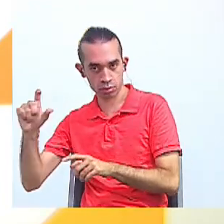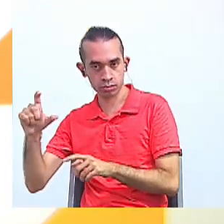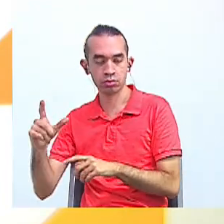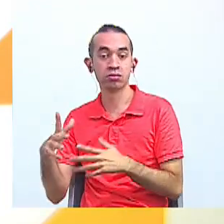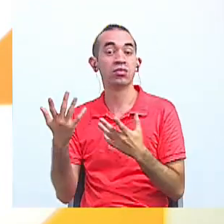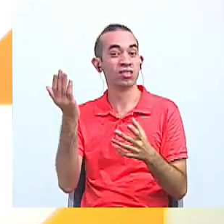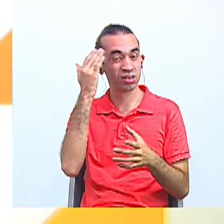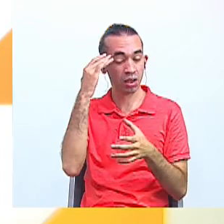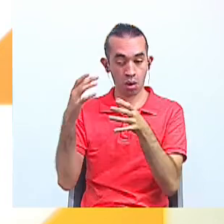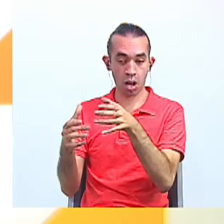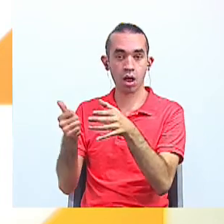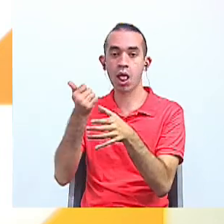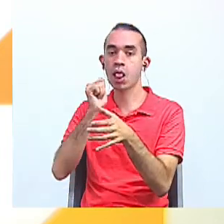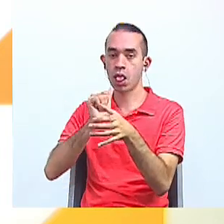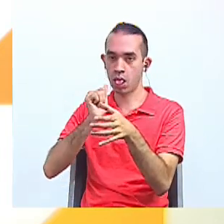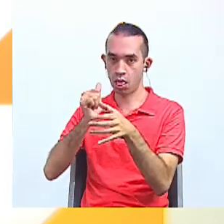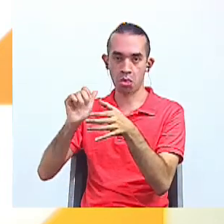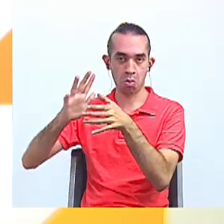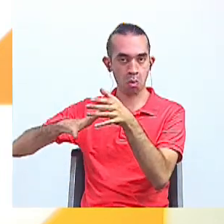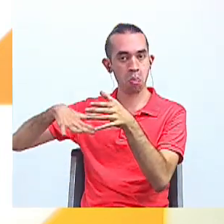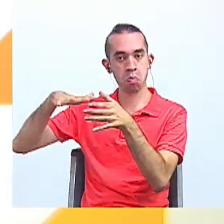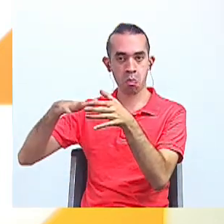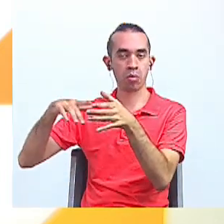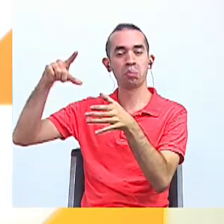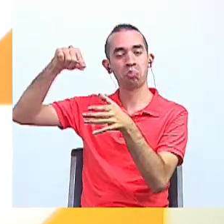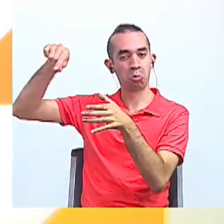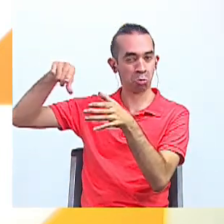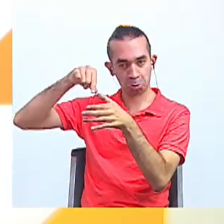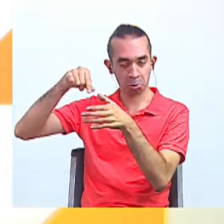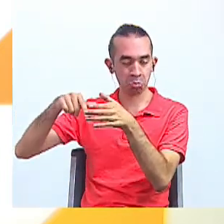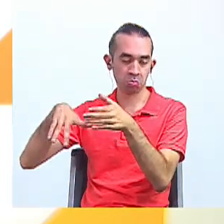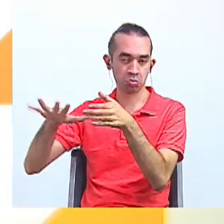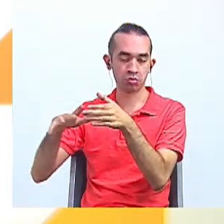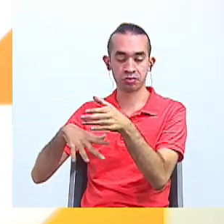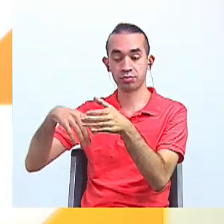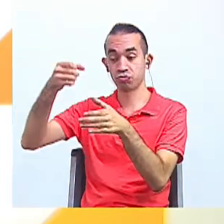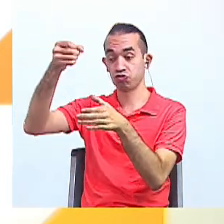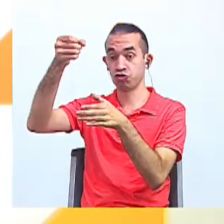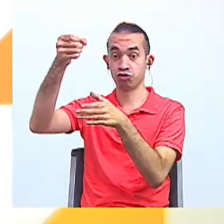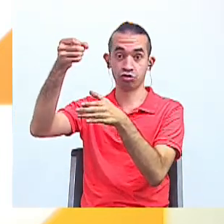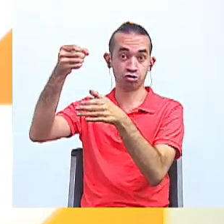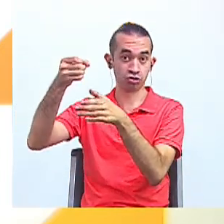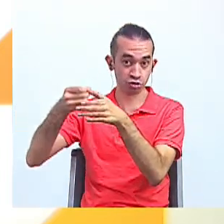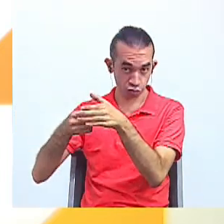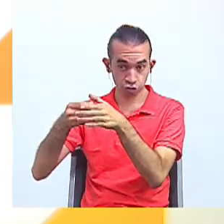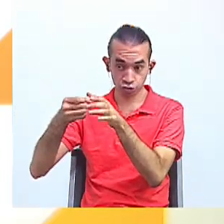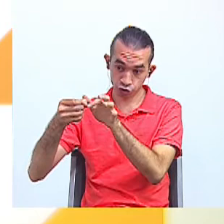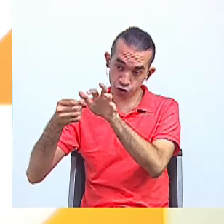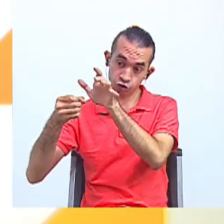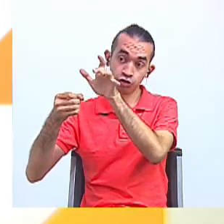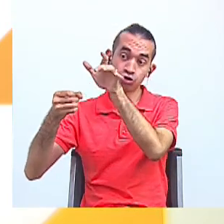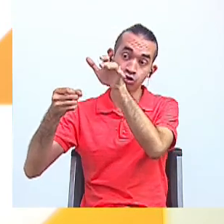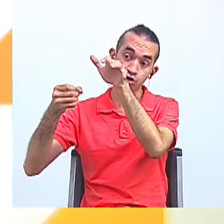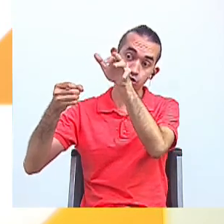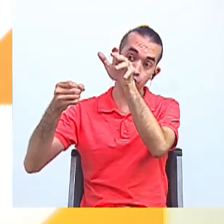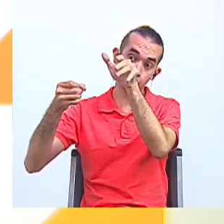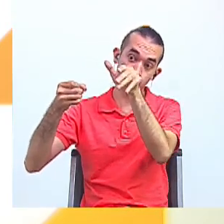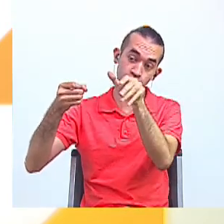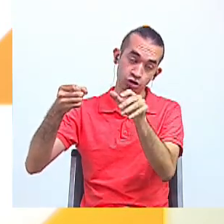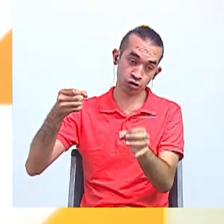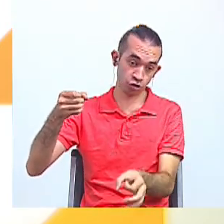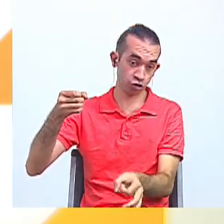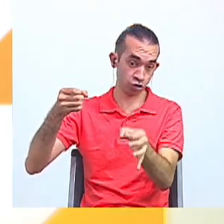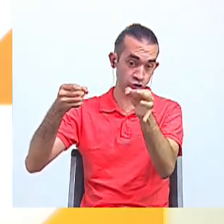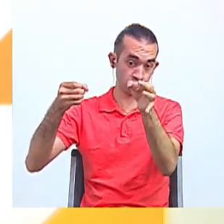ahí vimos que eran líquidos comunes, solo que con colorantes, podemos tener el peso aparente porque